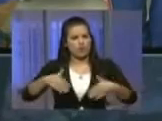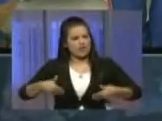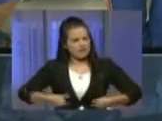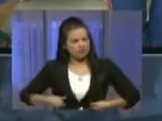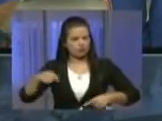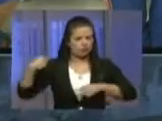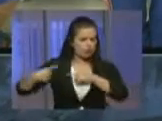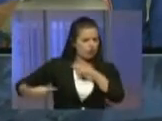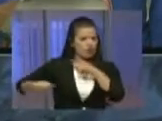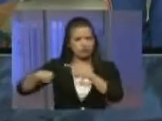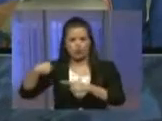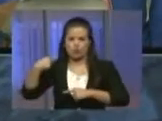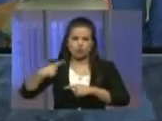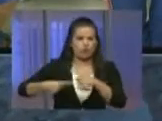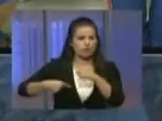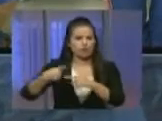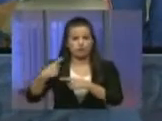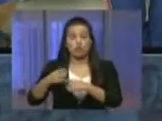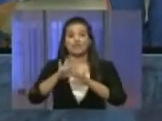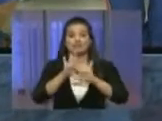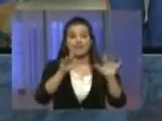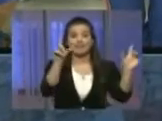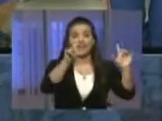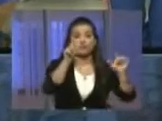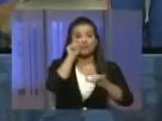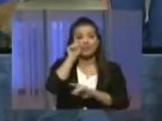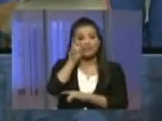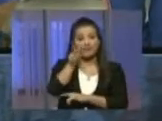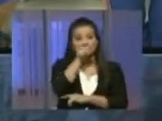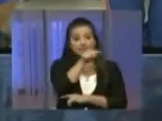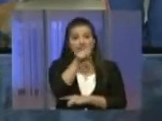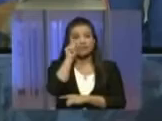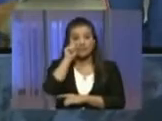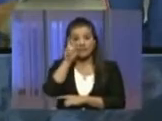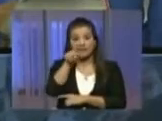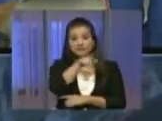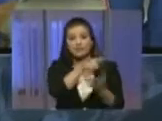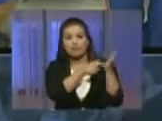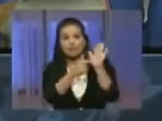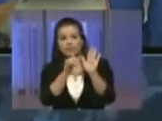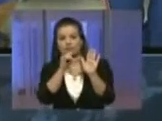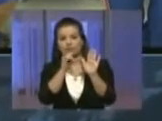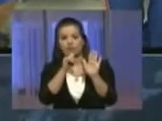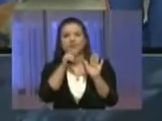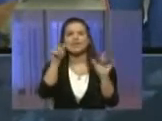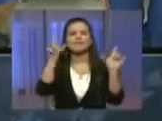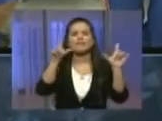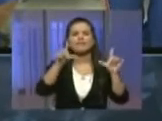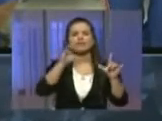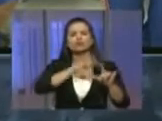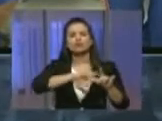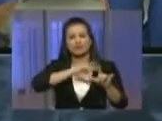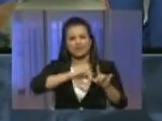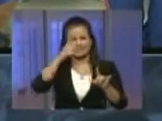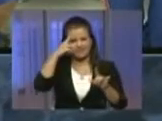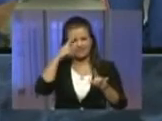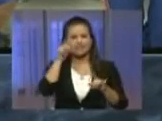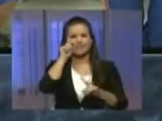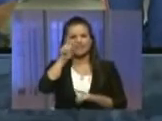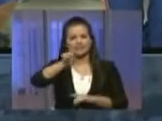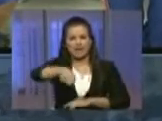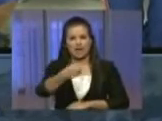día transmitido bueno por tvs en Venezuela tvs la televisora social te